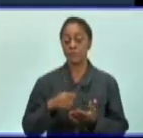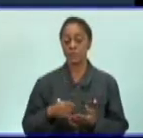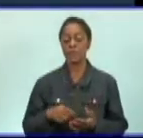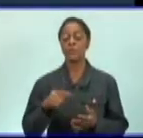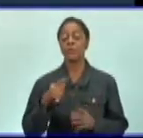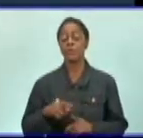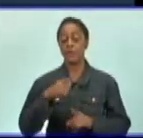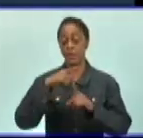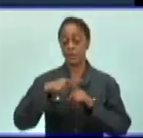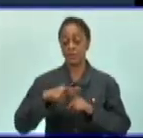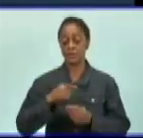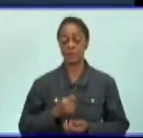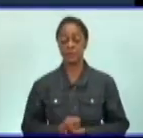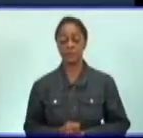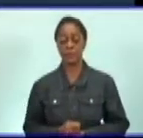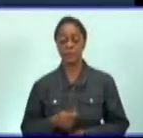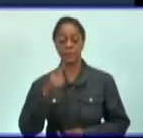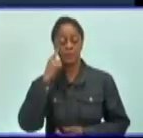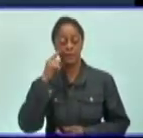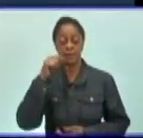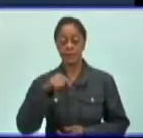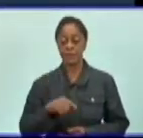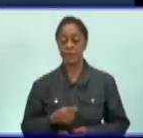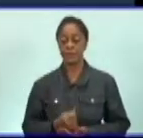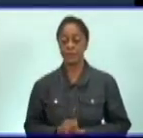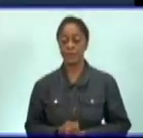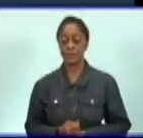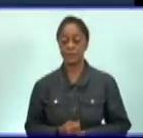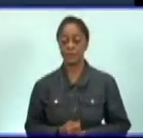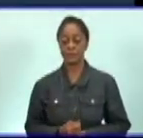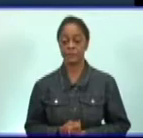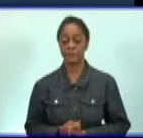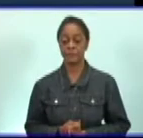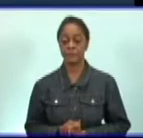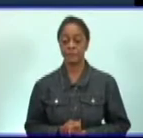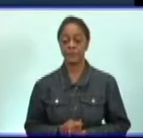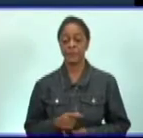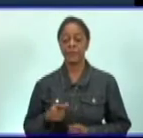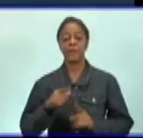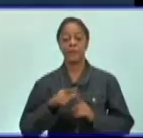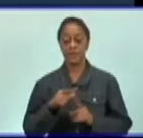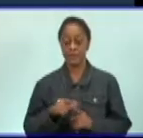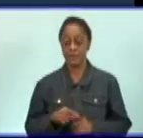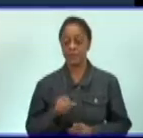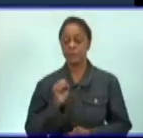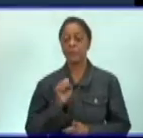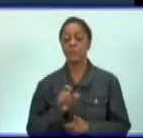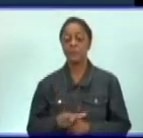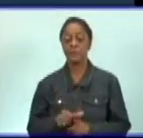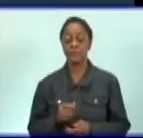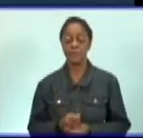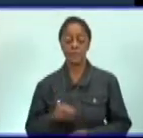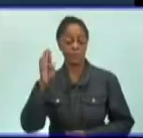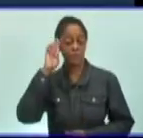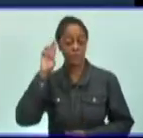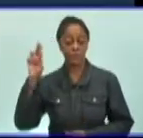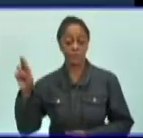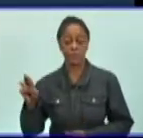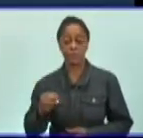adición. Veamos ahora que el tema lo iniciaremos